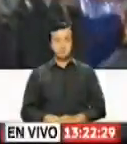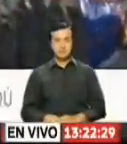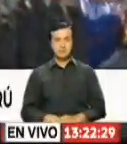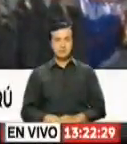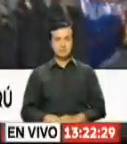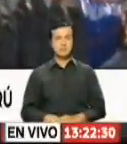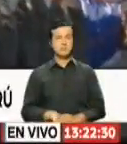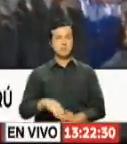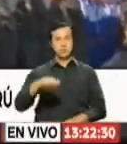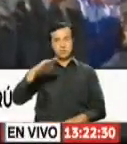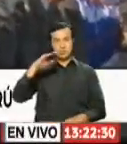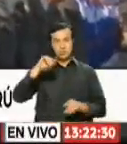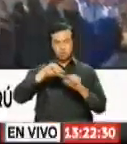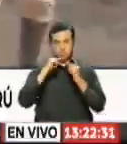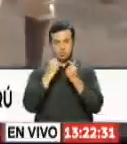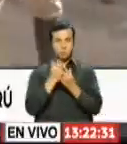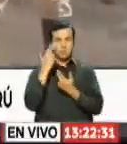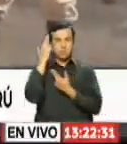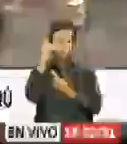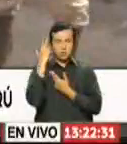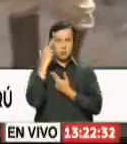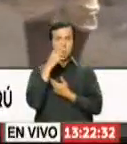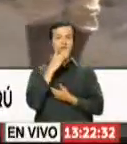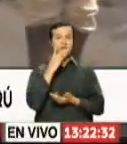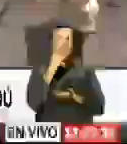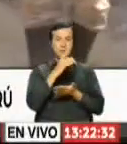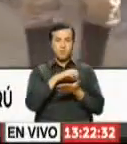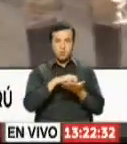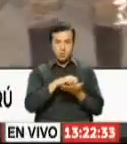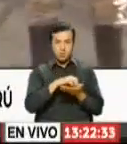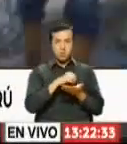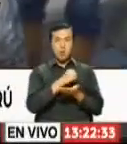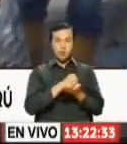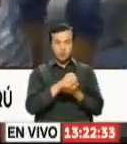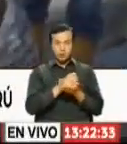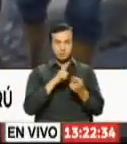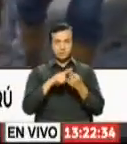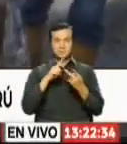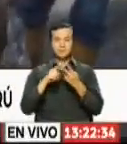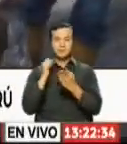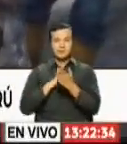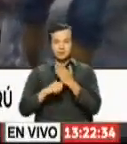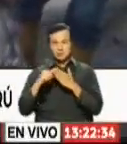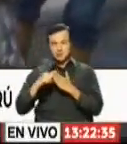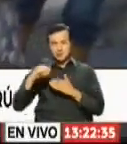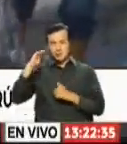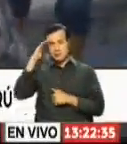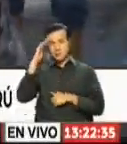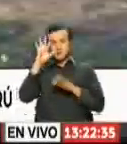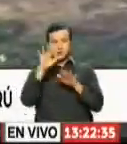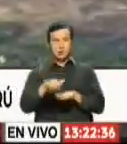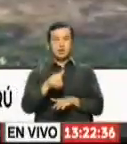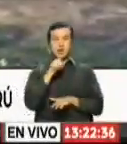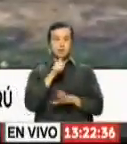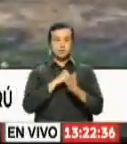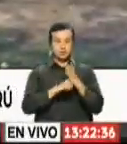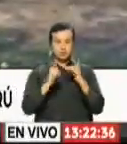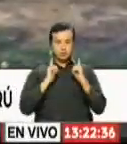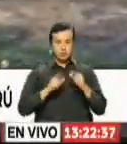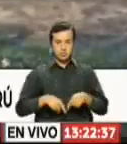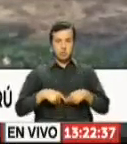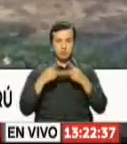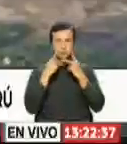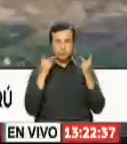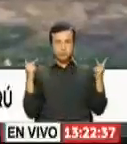Efectivos y personal de la Brigada de Infantería de El Oro, el Ministerio del Interior, Secretaría del Agua, Ministerio de Salud